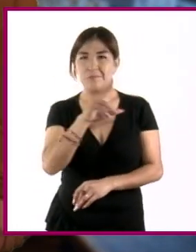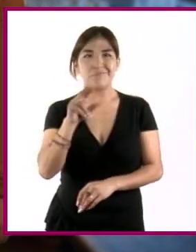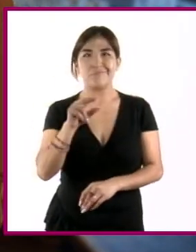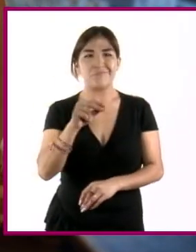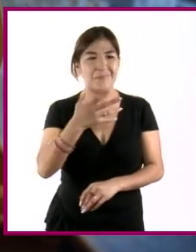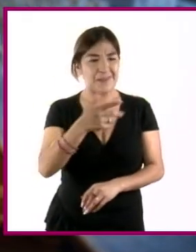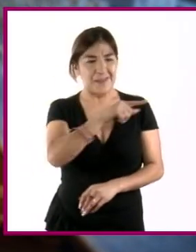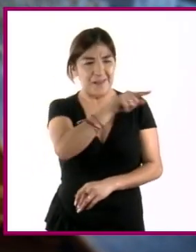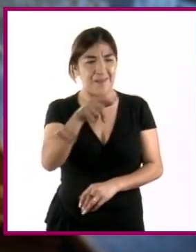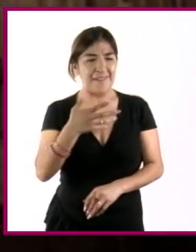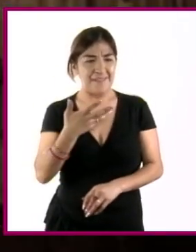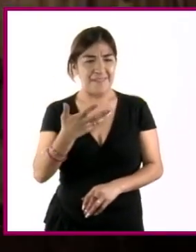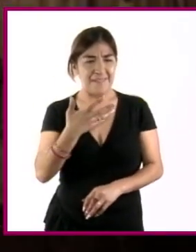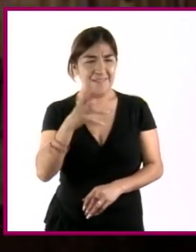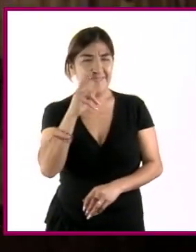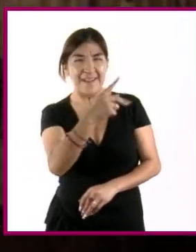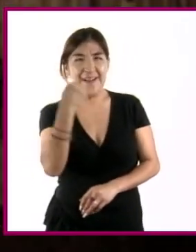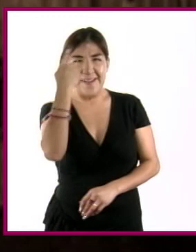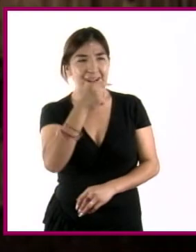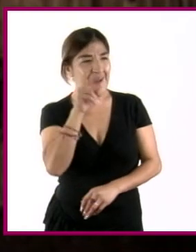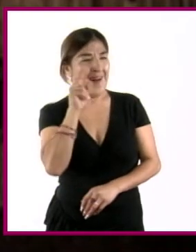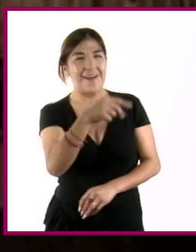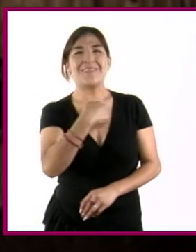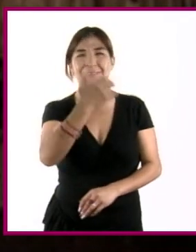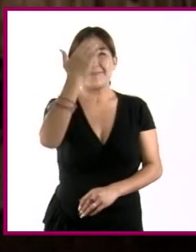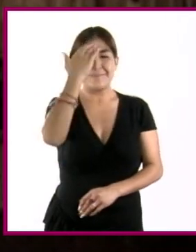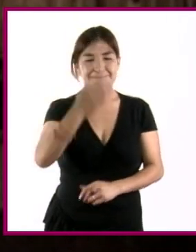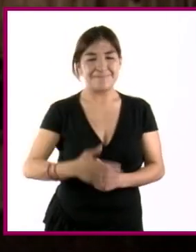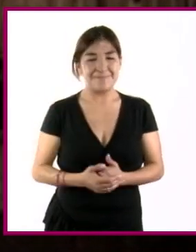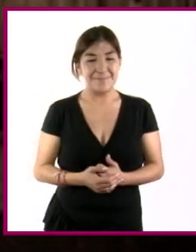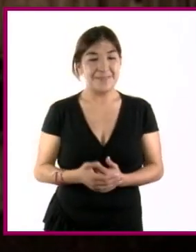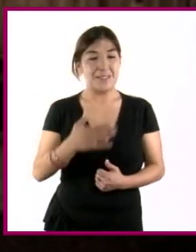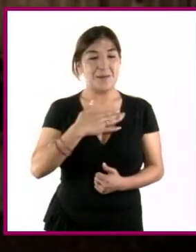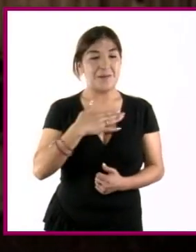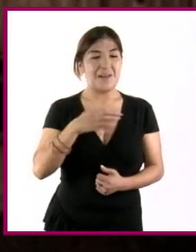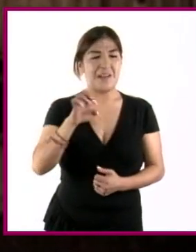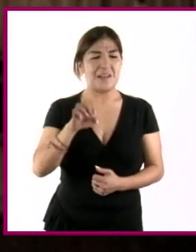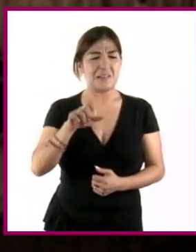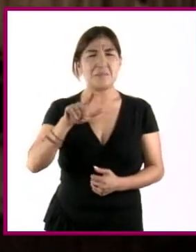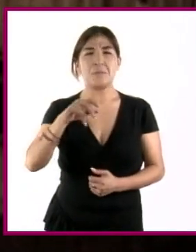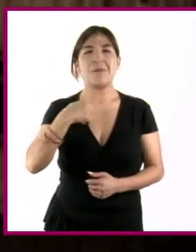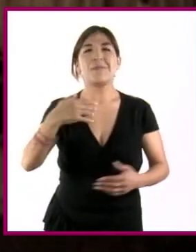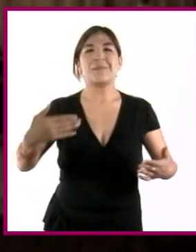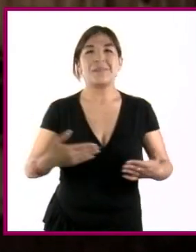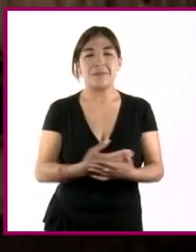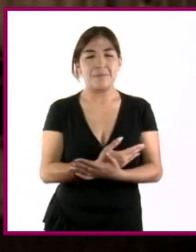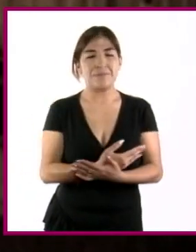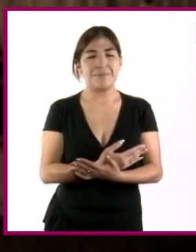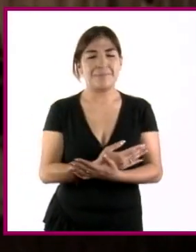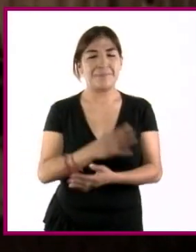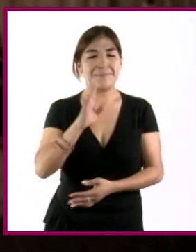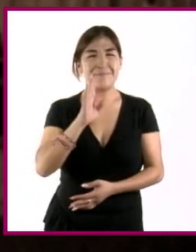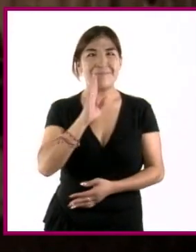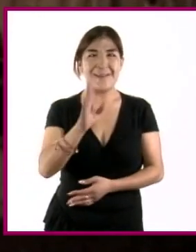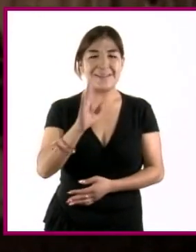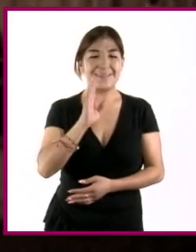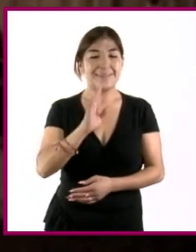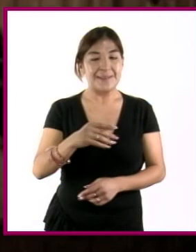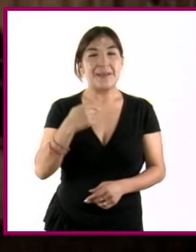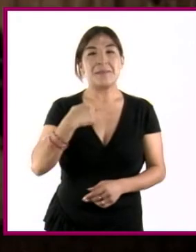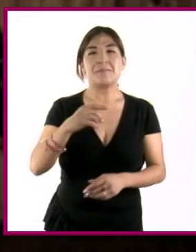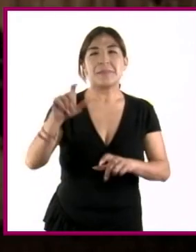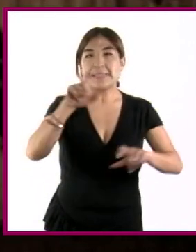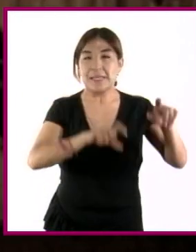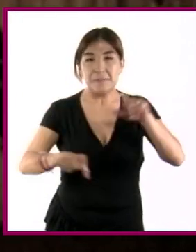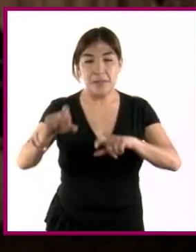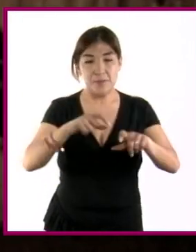me hace conocida. Hola, yo soy Leo Bekeland. Nací en Bélgica y fui químico de profesión. Inventé